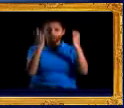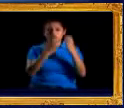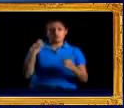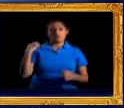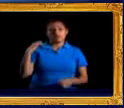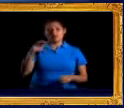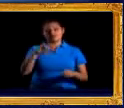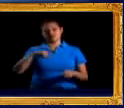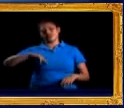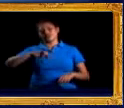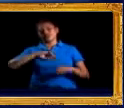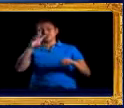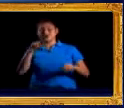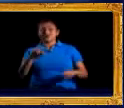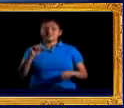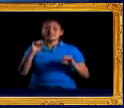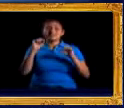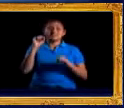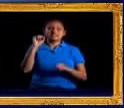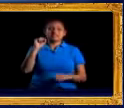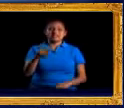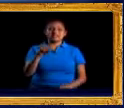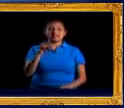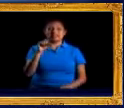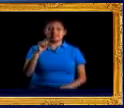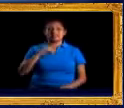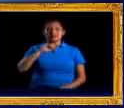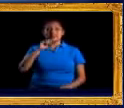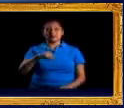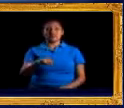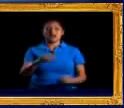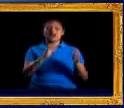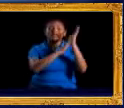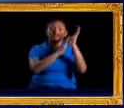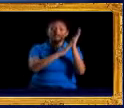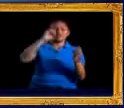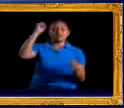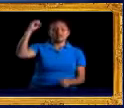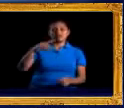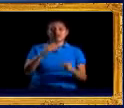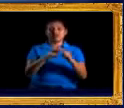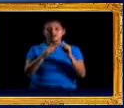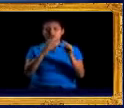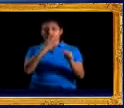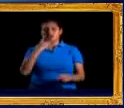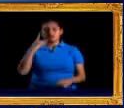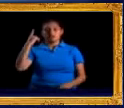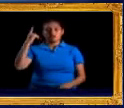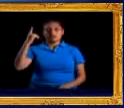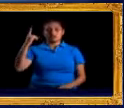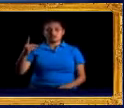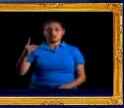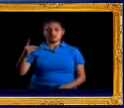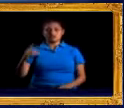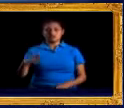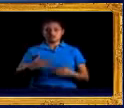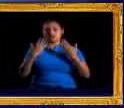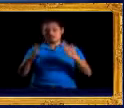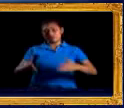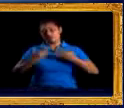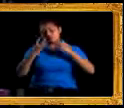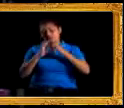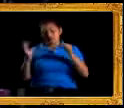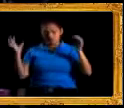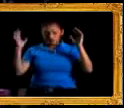mire, por eso qué rico es estar aquí juntos alabando y bendiciendo el nombre de nuestro Dios, hermano, dando perfume de adoración,